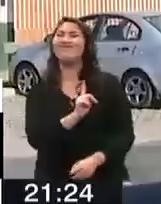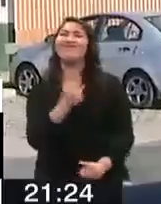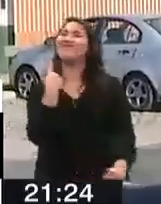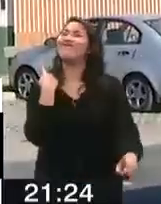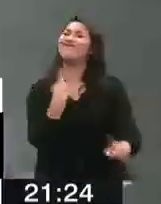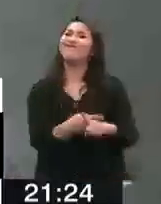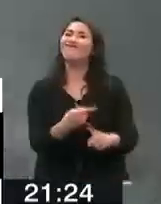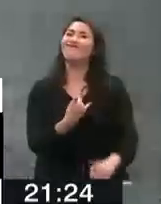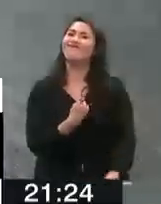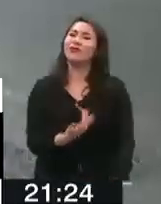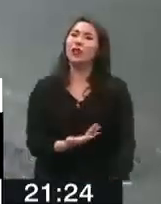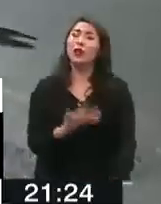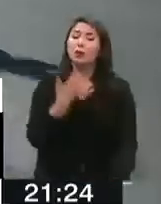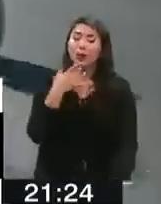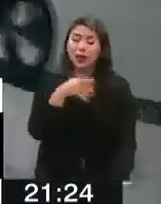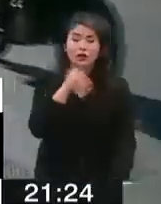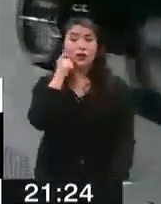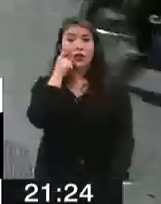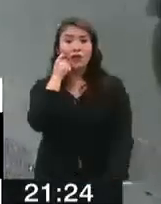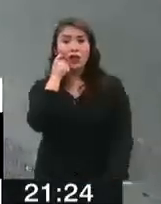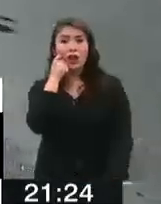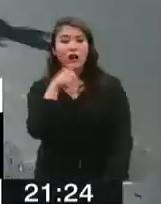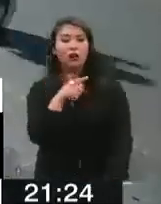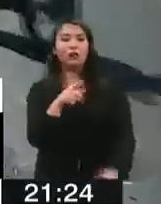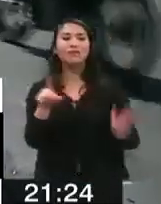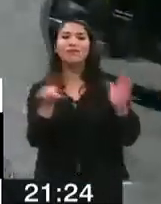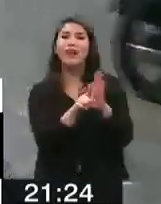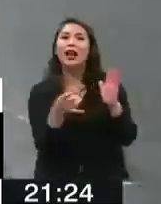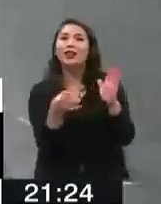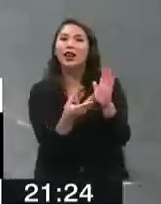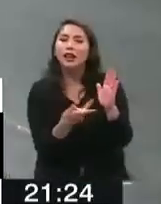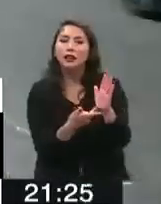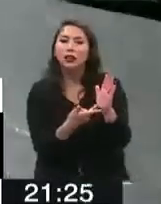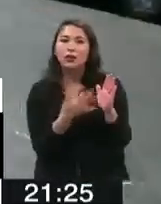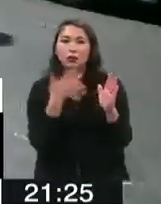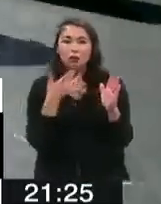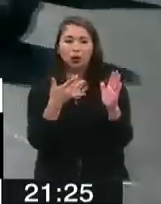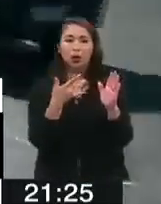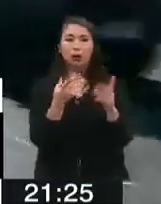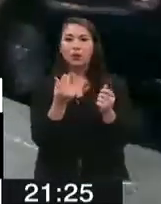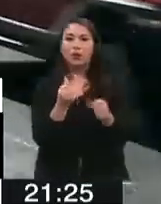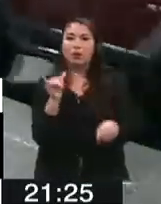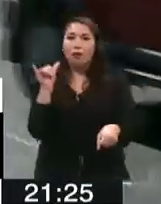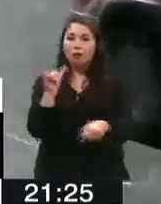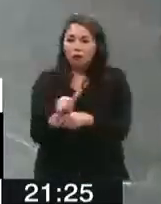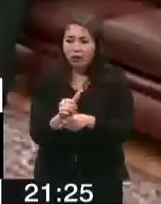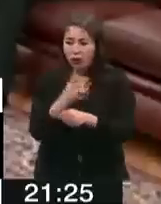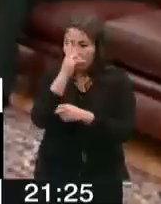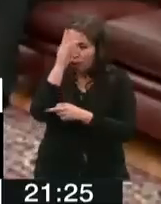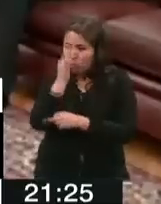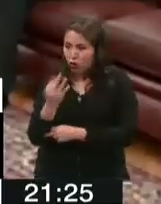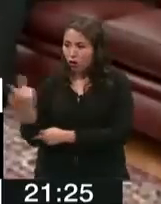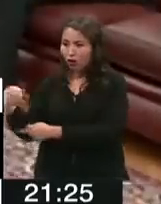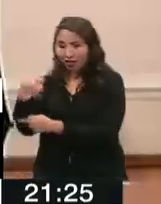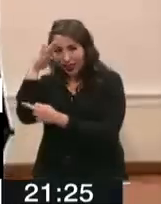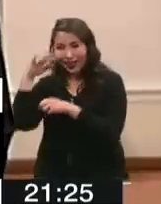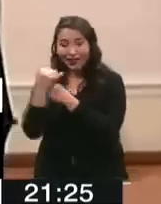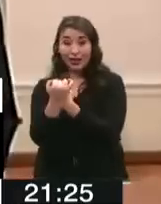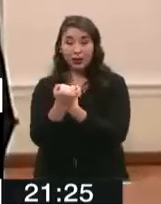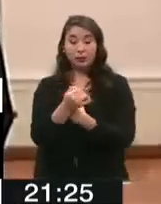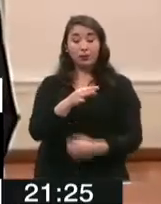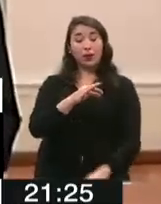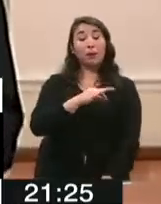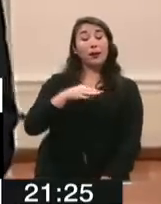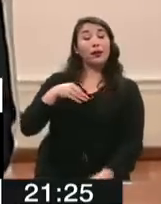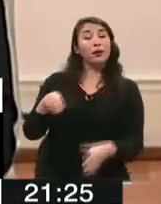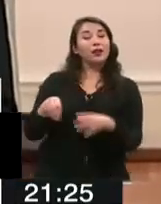medida, acusando que esta sería constitutiva de delito, por presunta usurpación de funciones. Desde el Ministerio del Interior, el